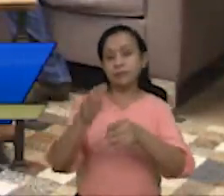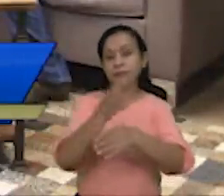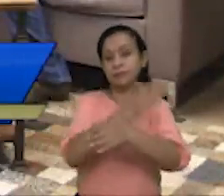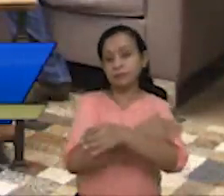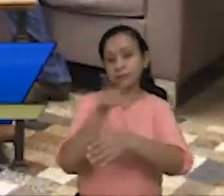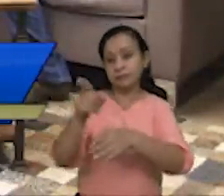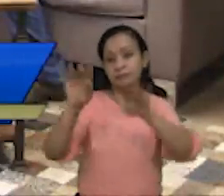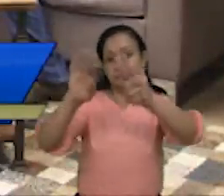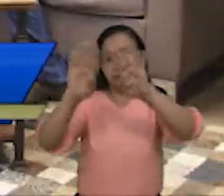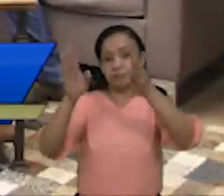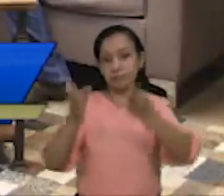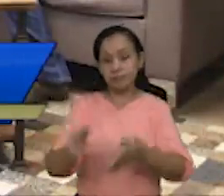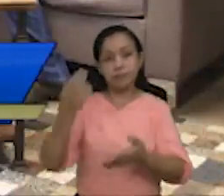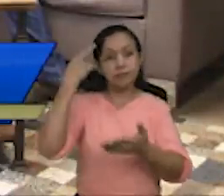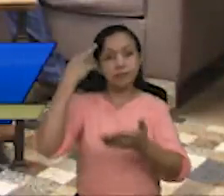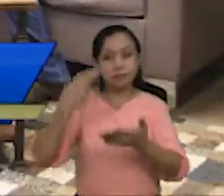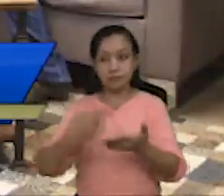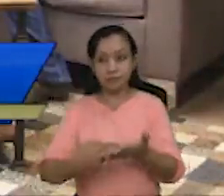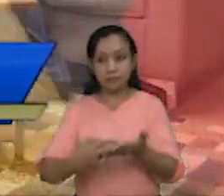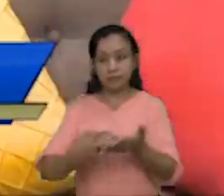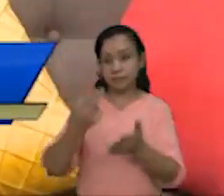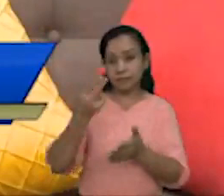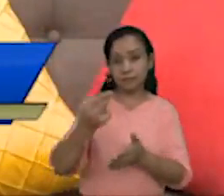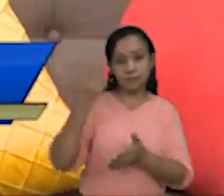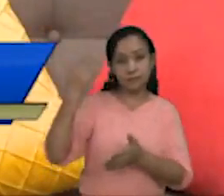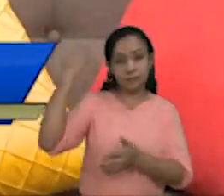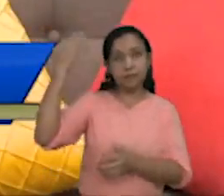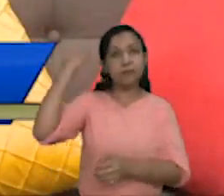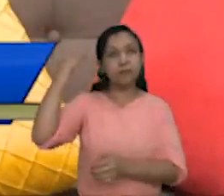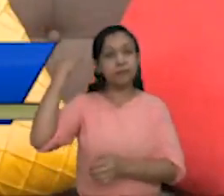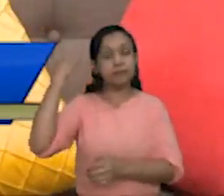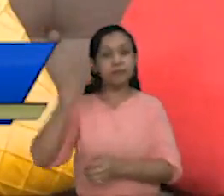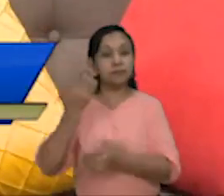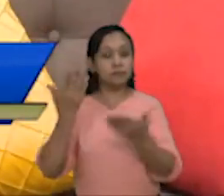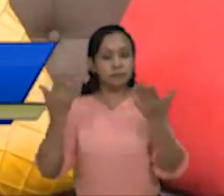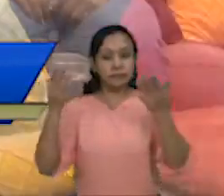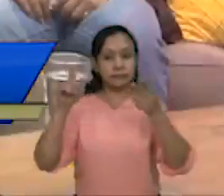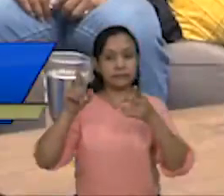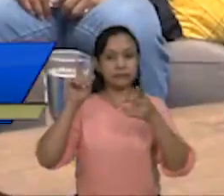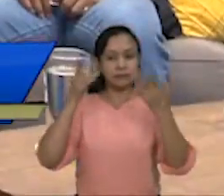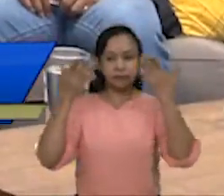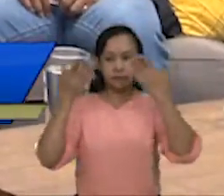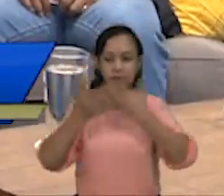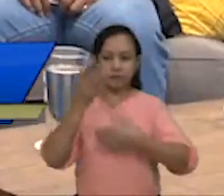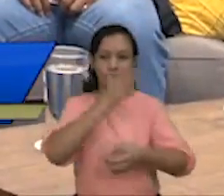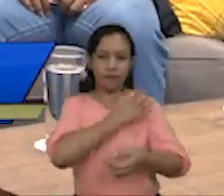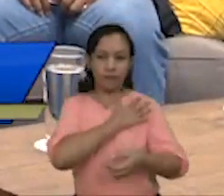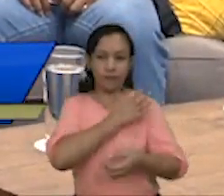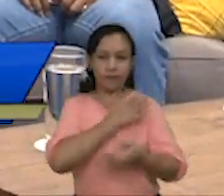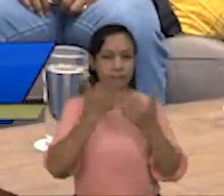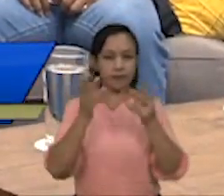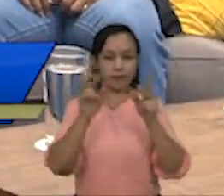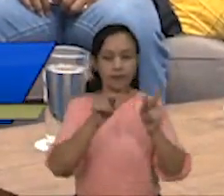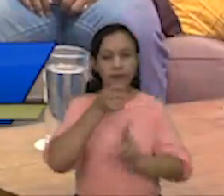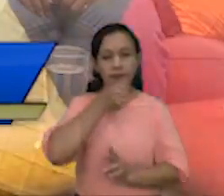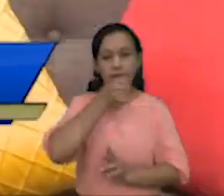Marcela, pero también si recordamos un poco en la historia, en esa época oscura del somocismo, en que los